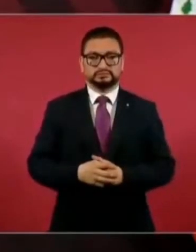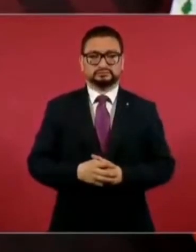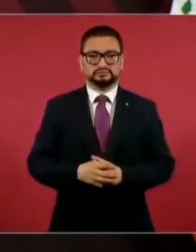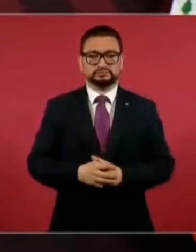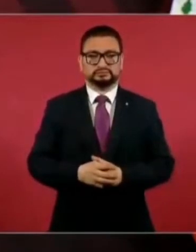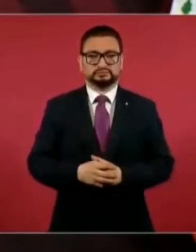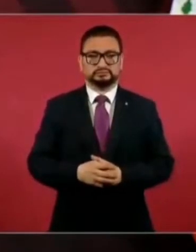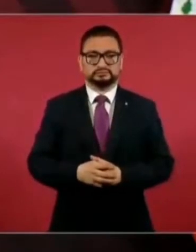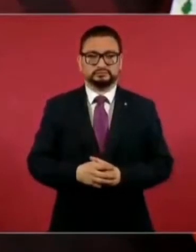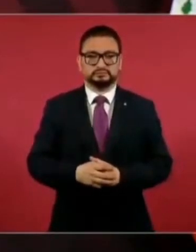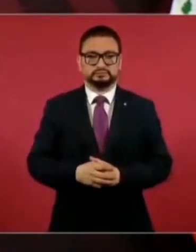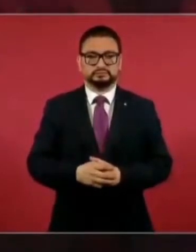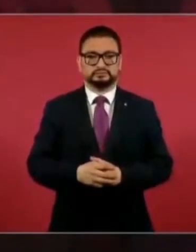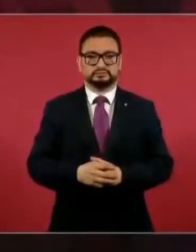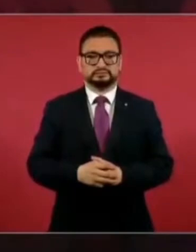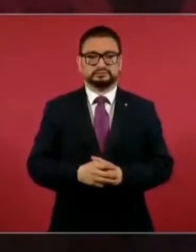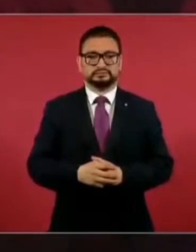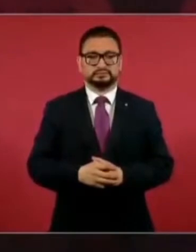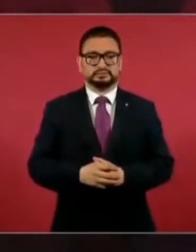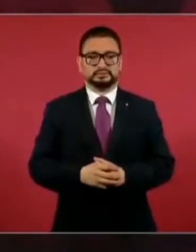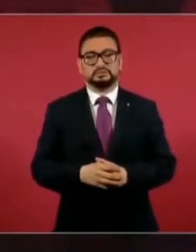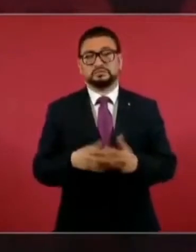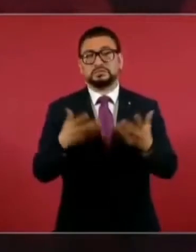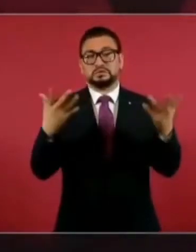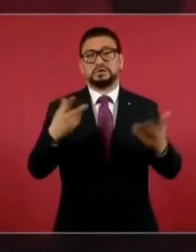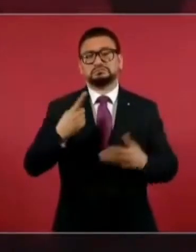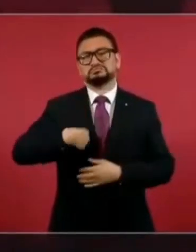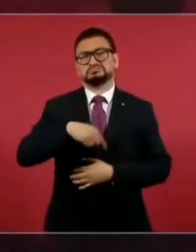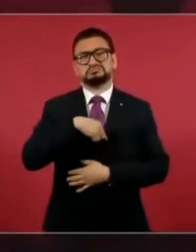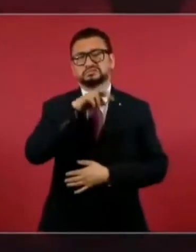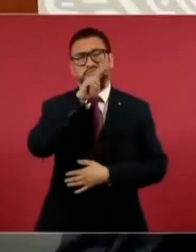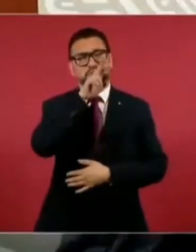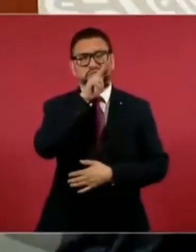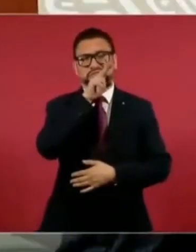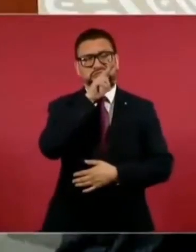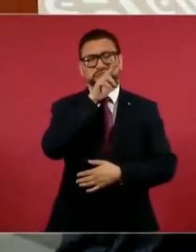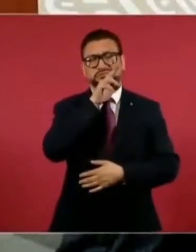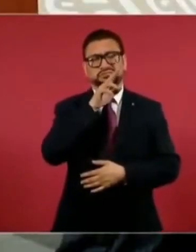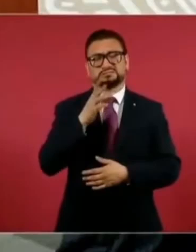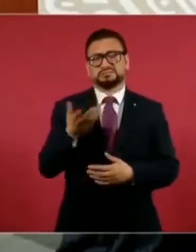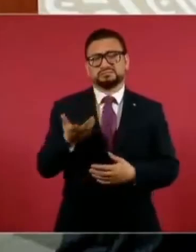Entonces, no nos preocupemos por los